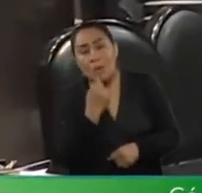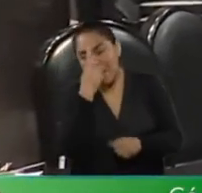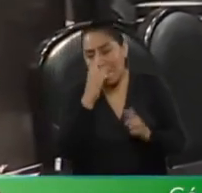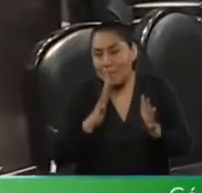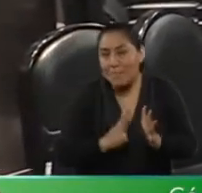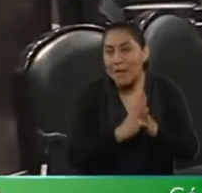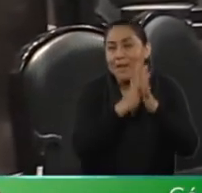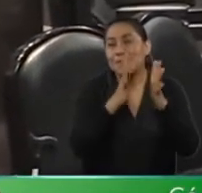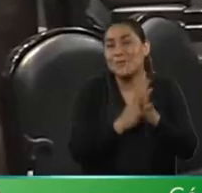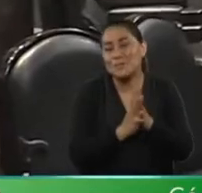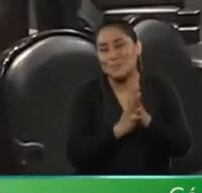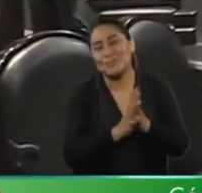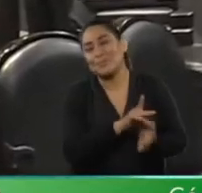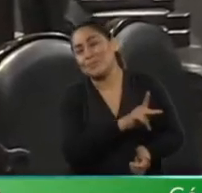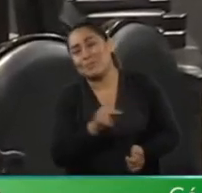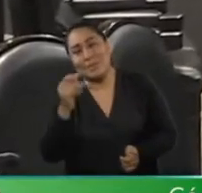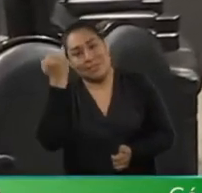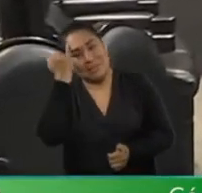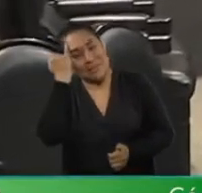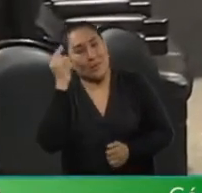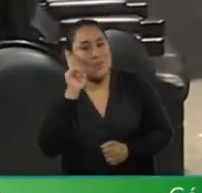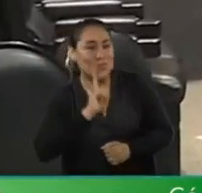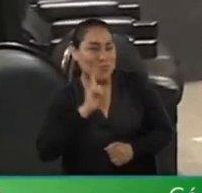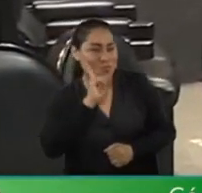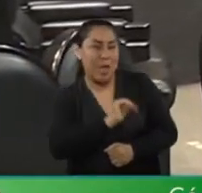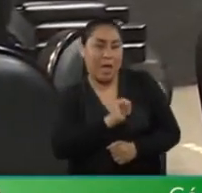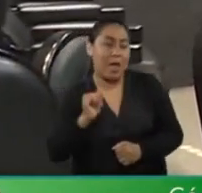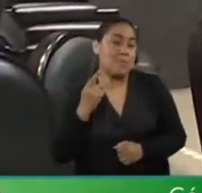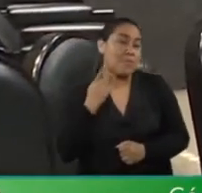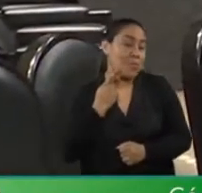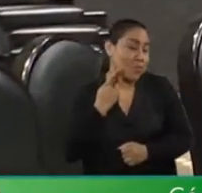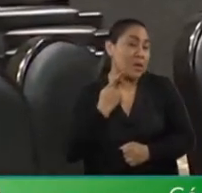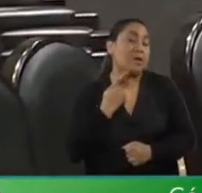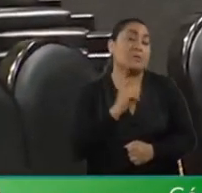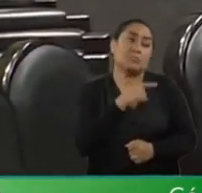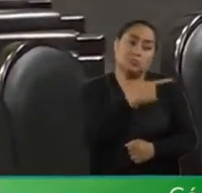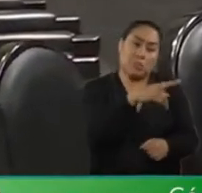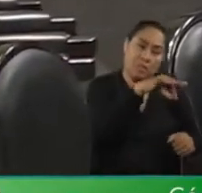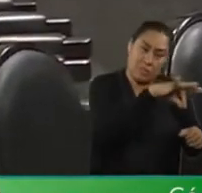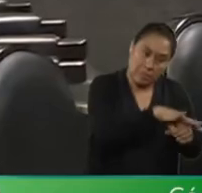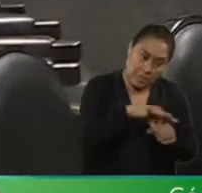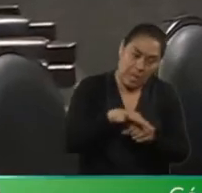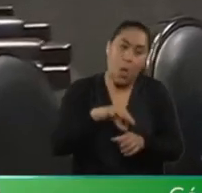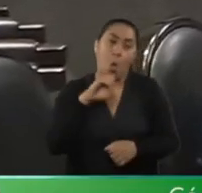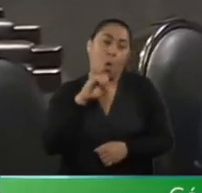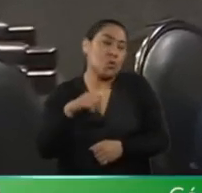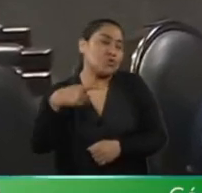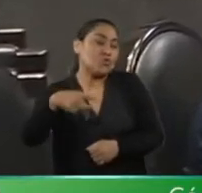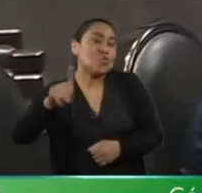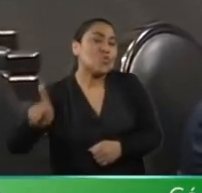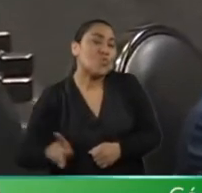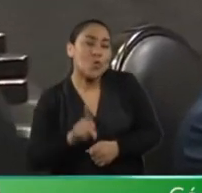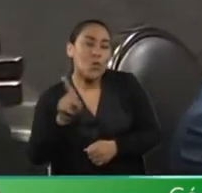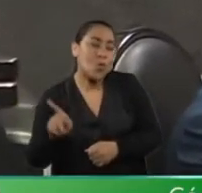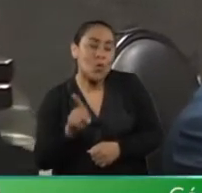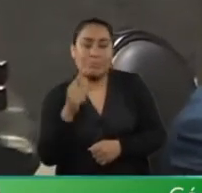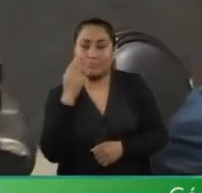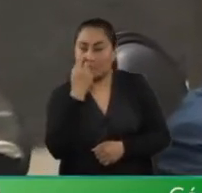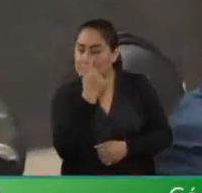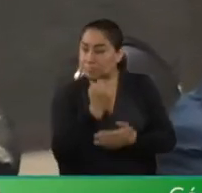de las mujeres indígenas, tanto en el marco electoral como en la toma de decisiones públicas de sus pueblos o